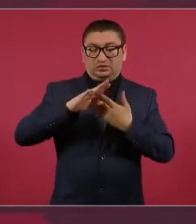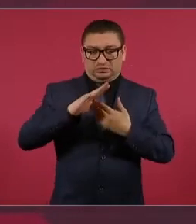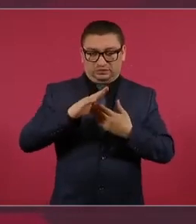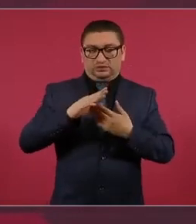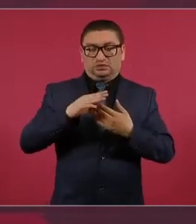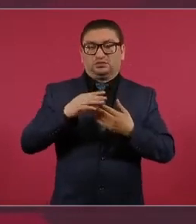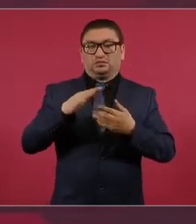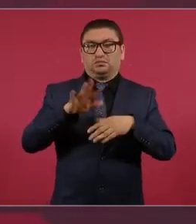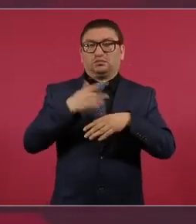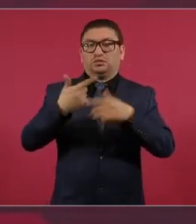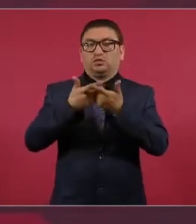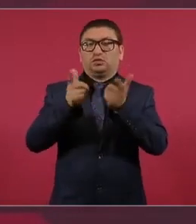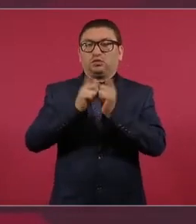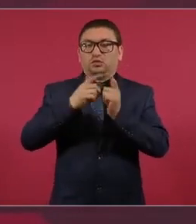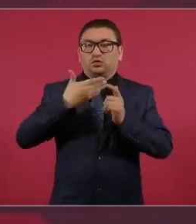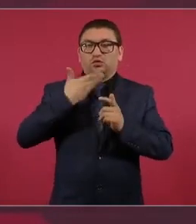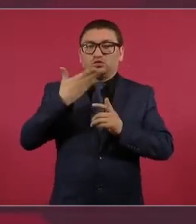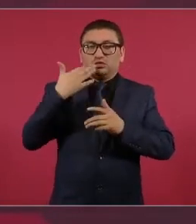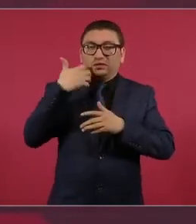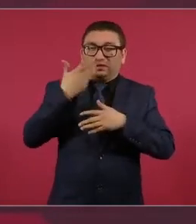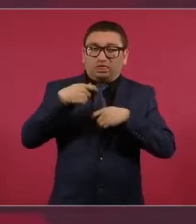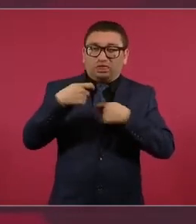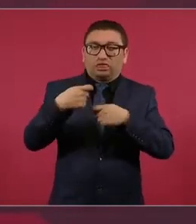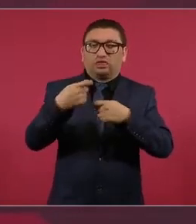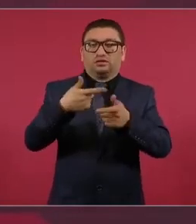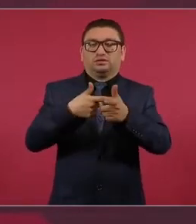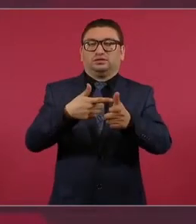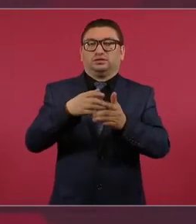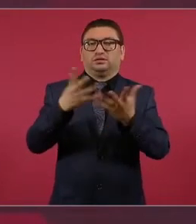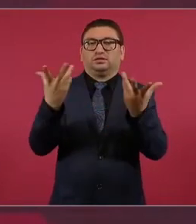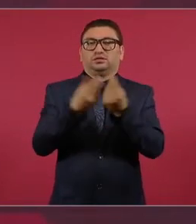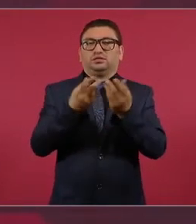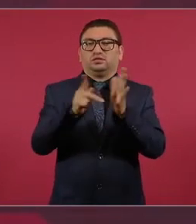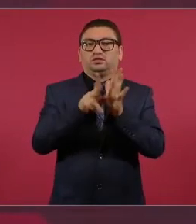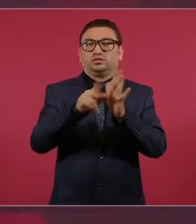del bloque conservador con el